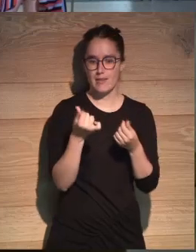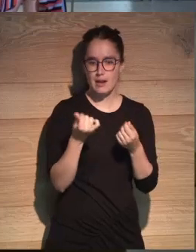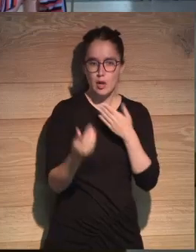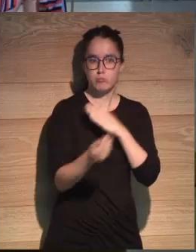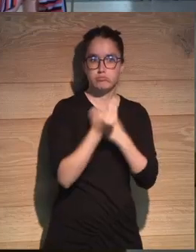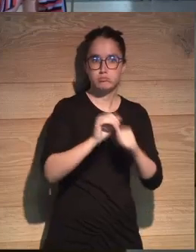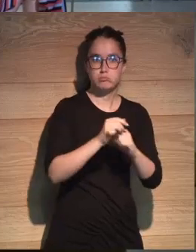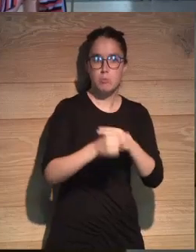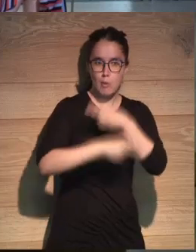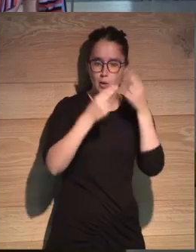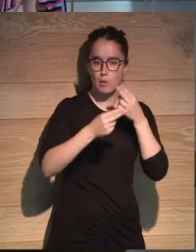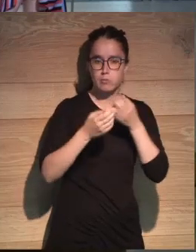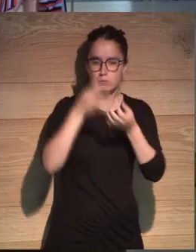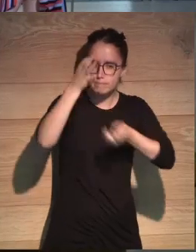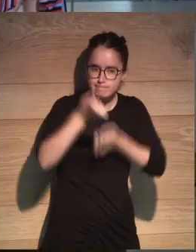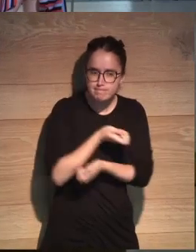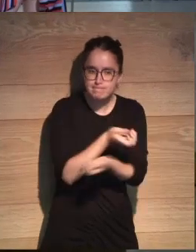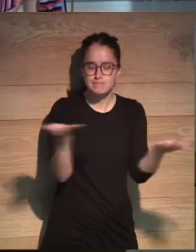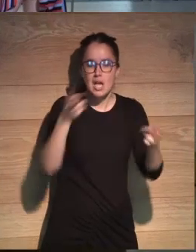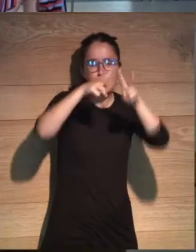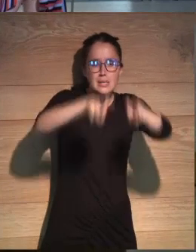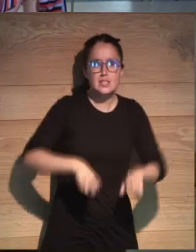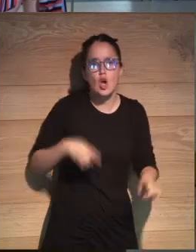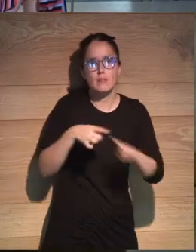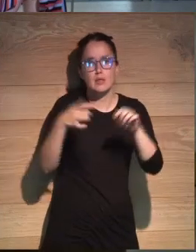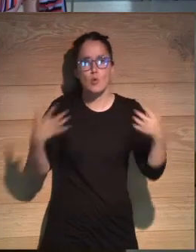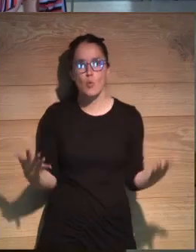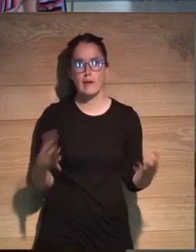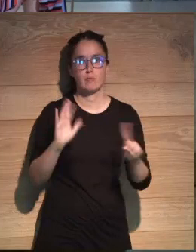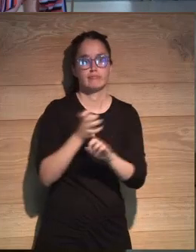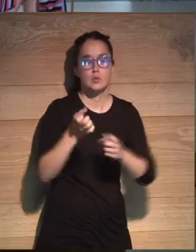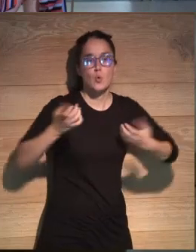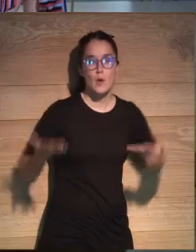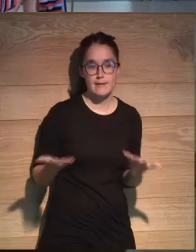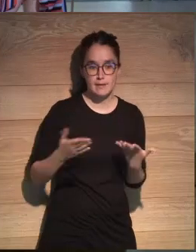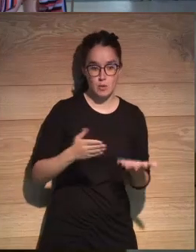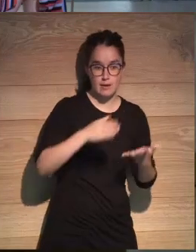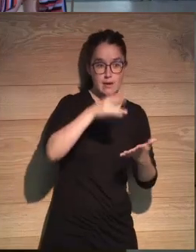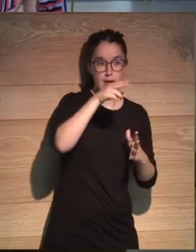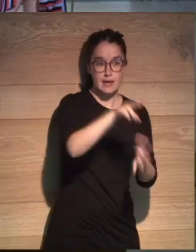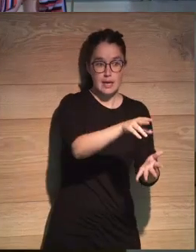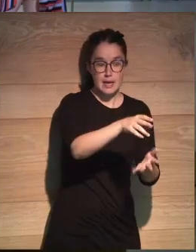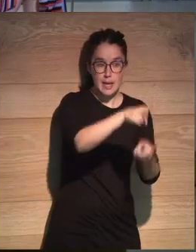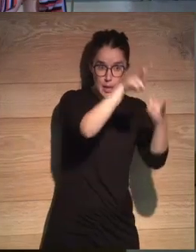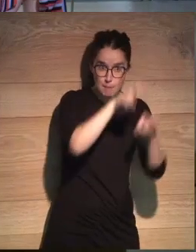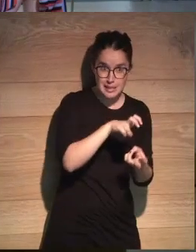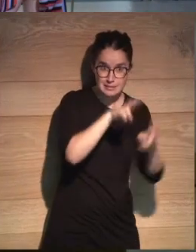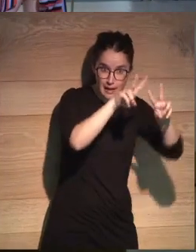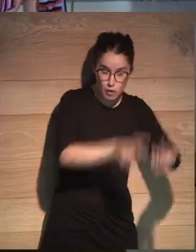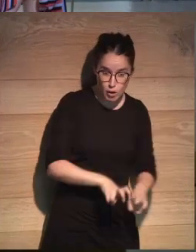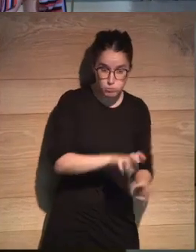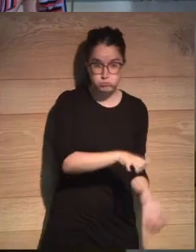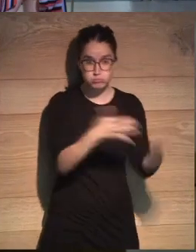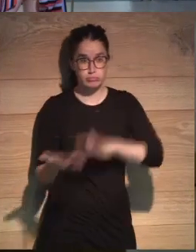público, la trascendencia que tienen nuestras investigaciones y lo que se puede conseguir con la aplicación de esos resultados de la investigación si se aplican de una